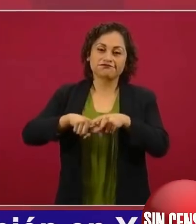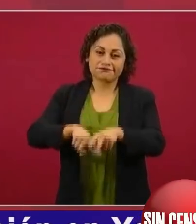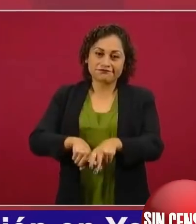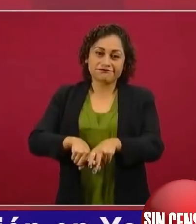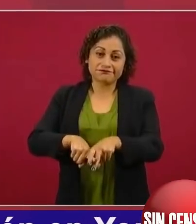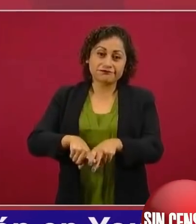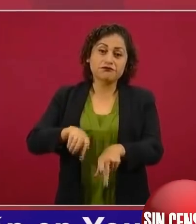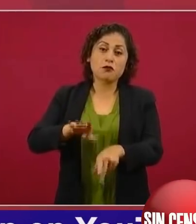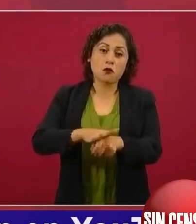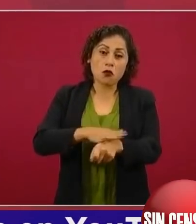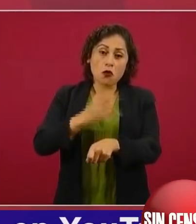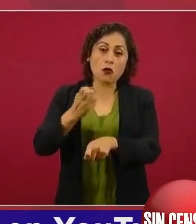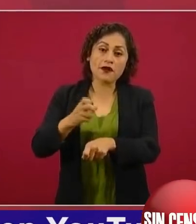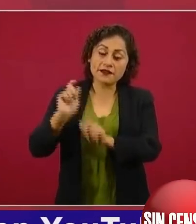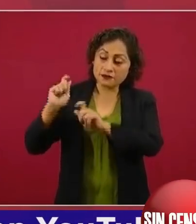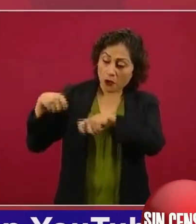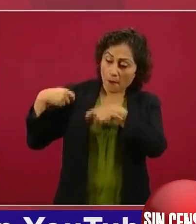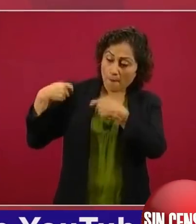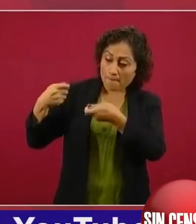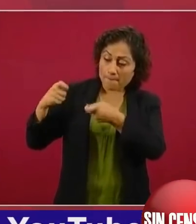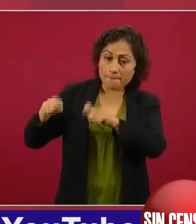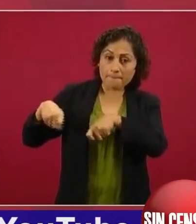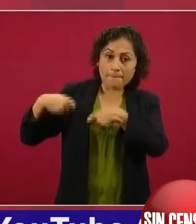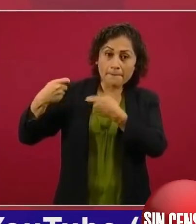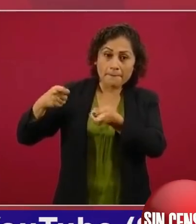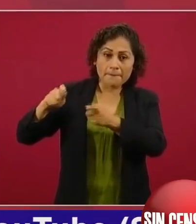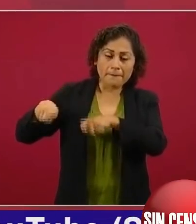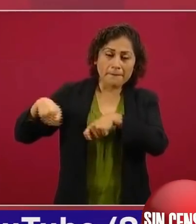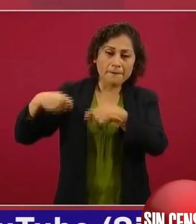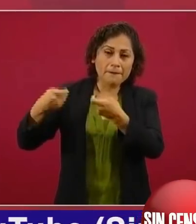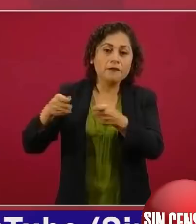muchas cosas. De ahí viene el besamano.